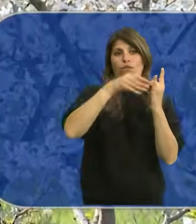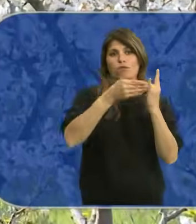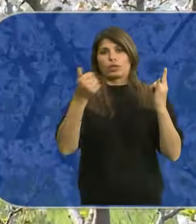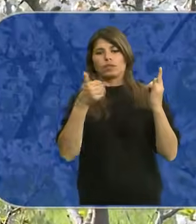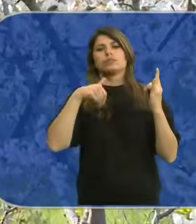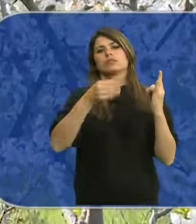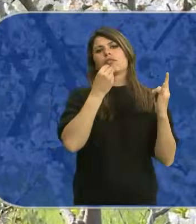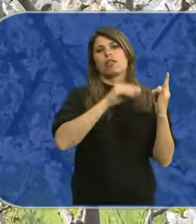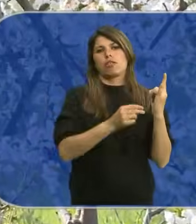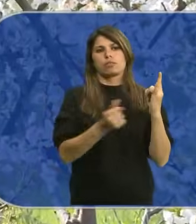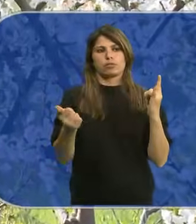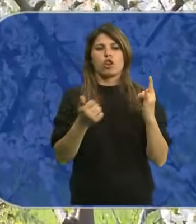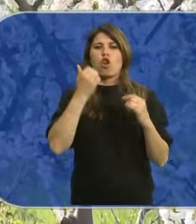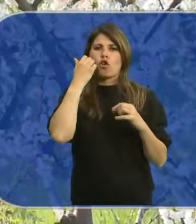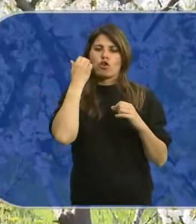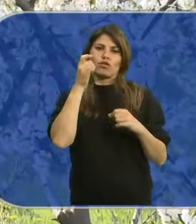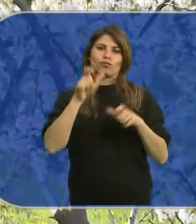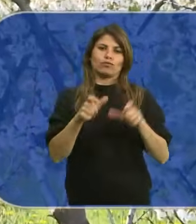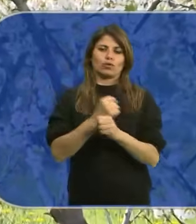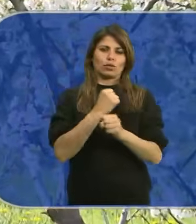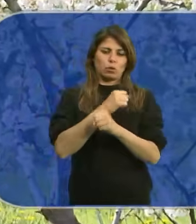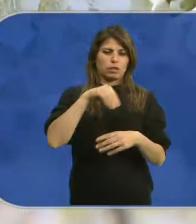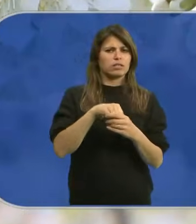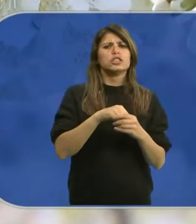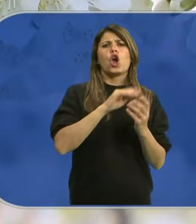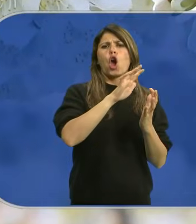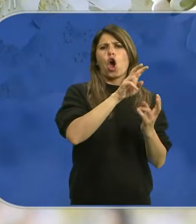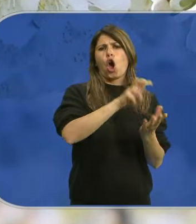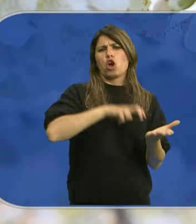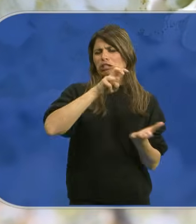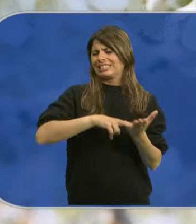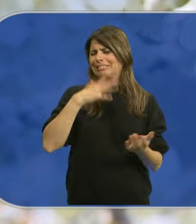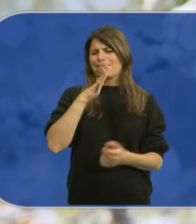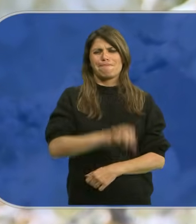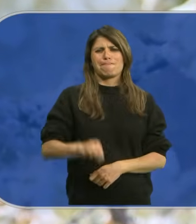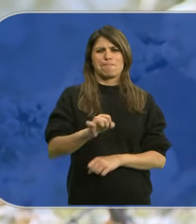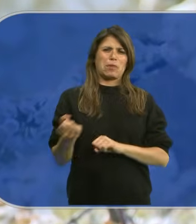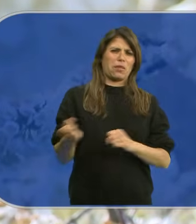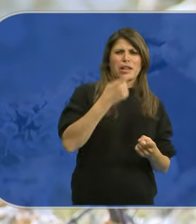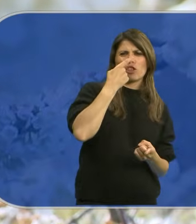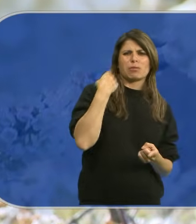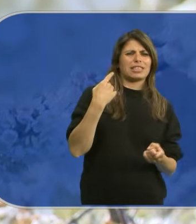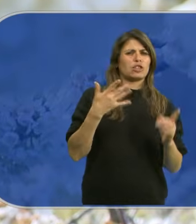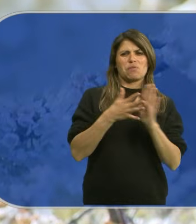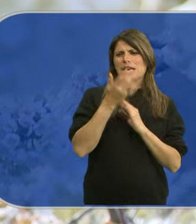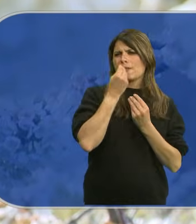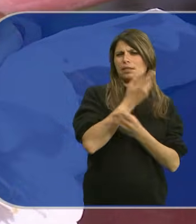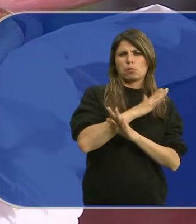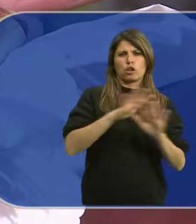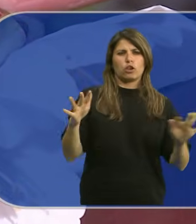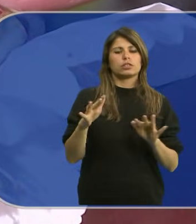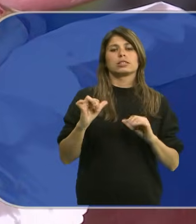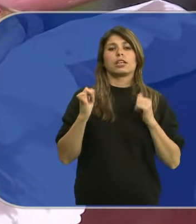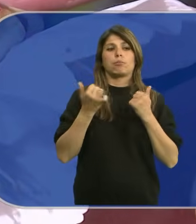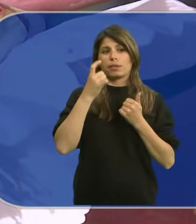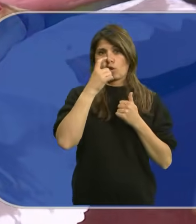heladas. Los fruticultores de la zona esperan de nuevo una cosecha excepcional, similar a la del año pasado, de las mejores que se recuerdan y que comenzará